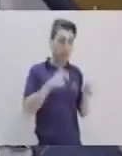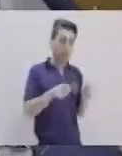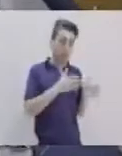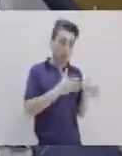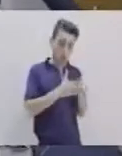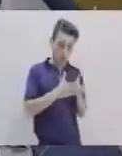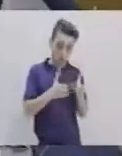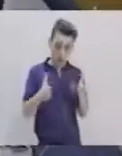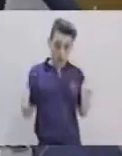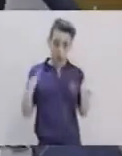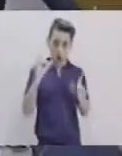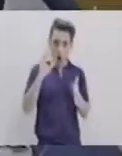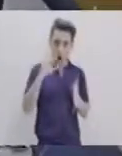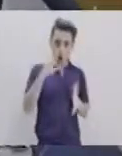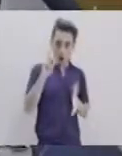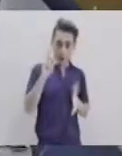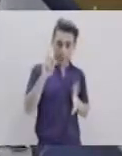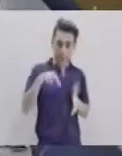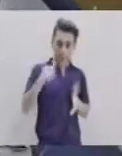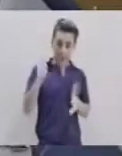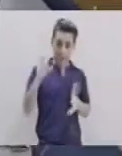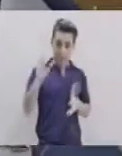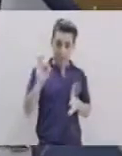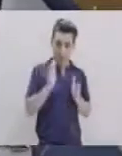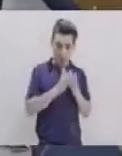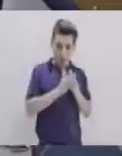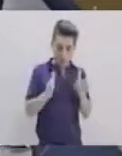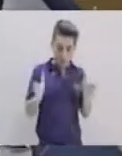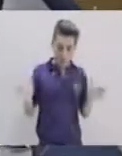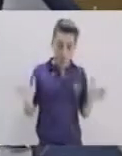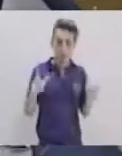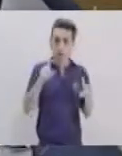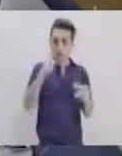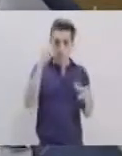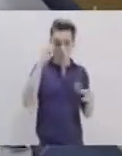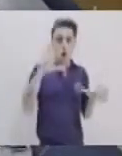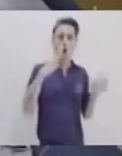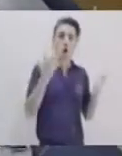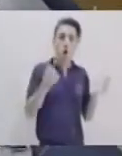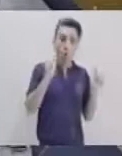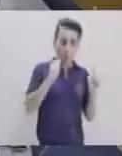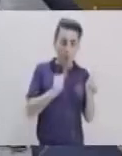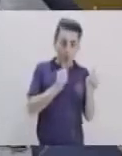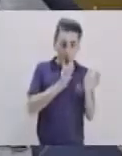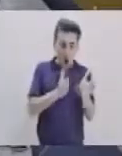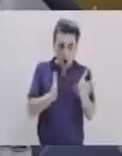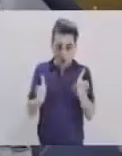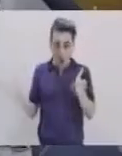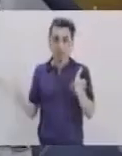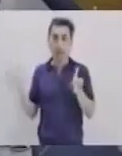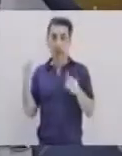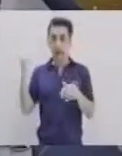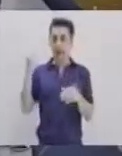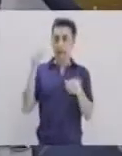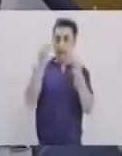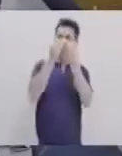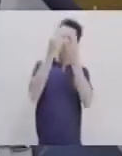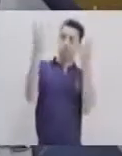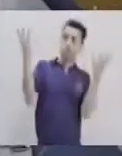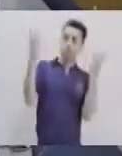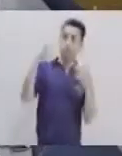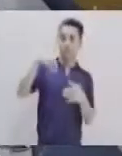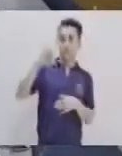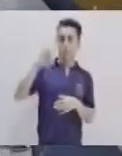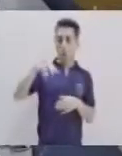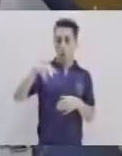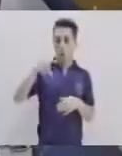ordenados. Tenemos que trabajar en orden. Entonces, ¿cómo se te ocurre ordenar este polinomio? Creo